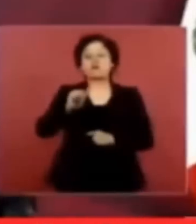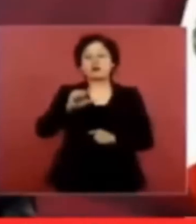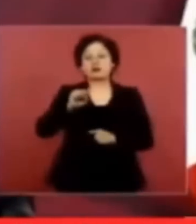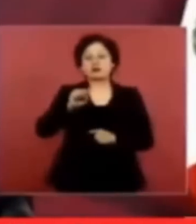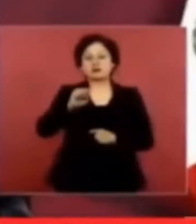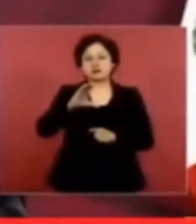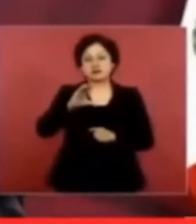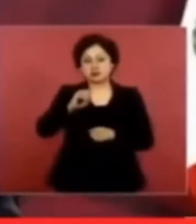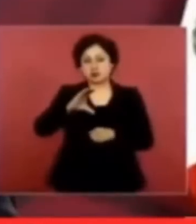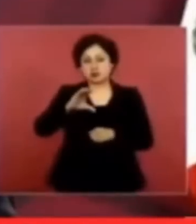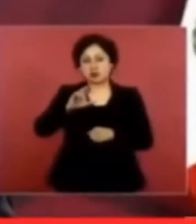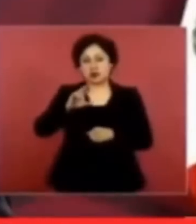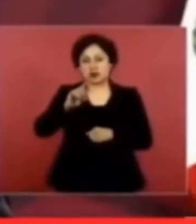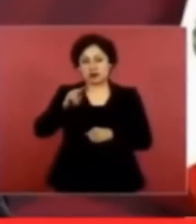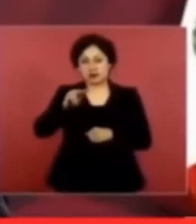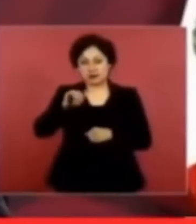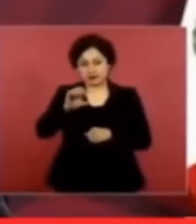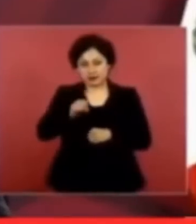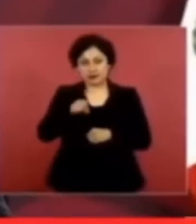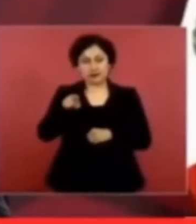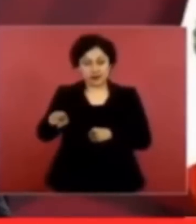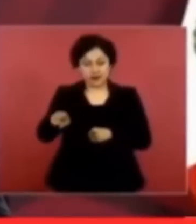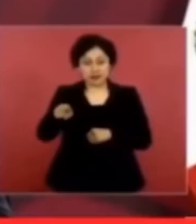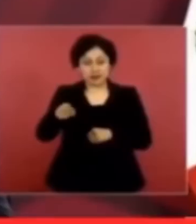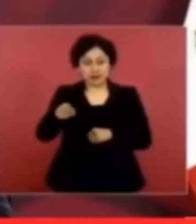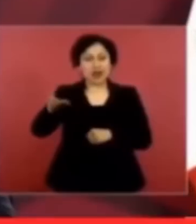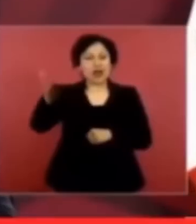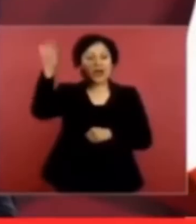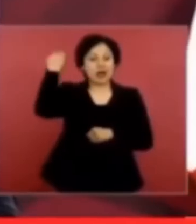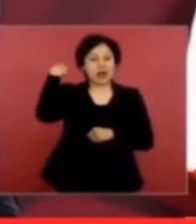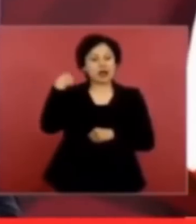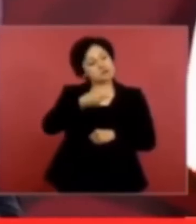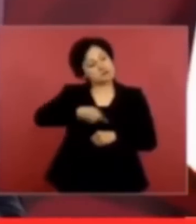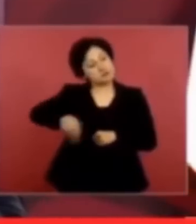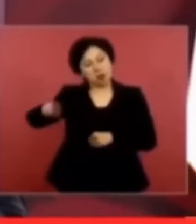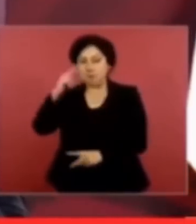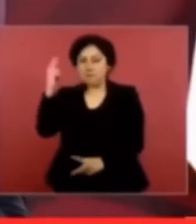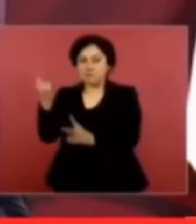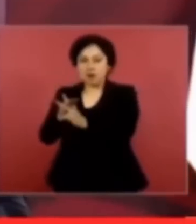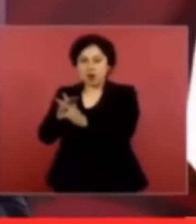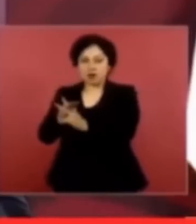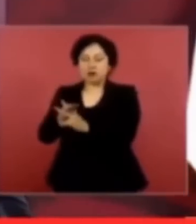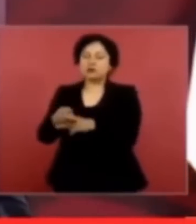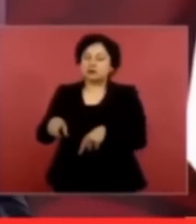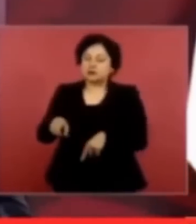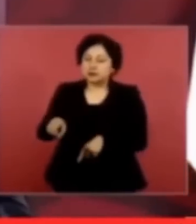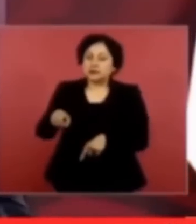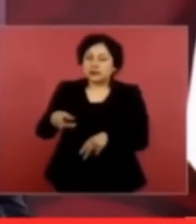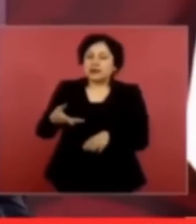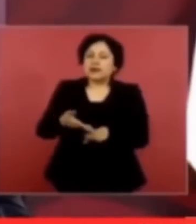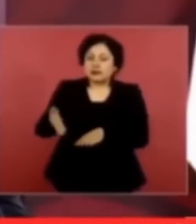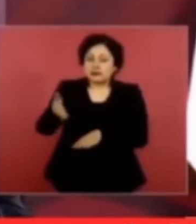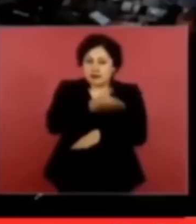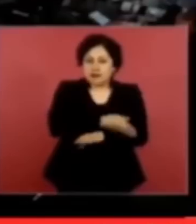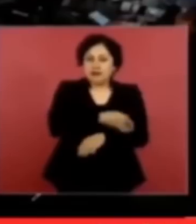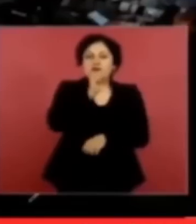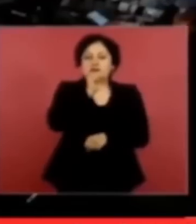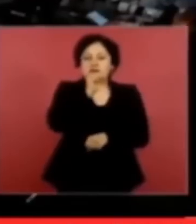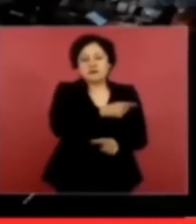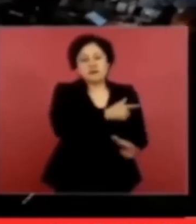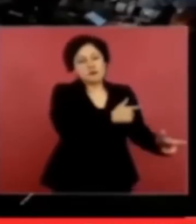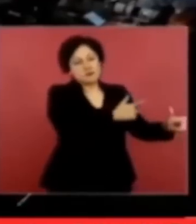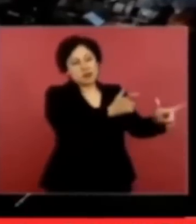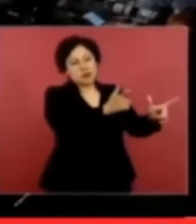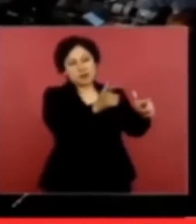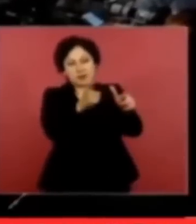También un mal militar que había estado combatiendo a zapatistas y a revolucionarios en